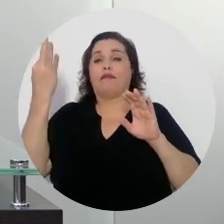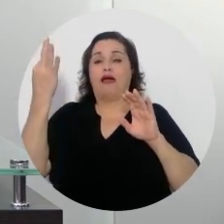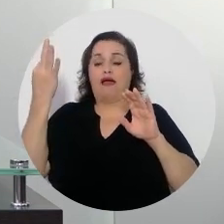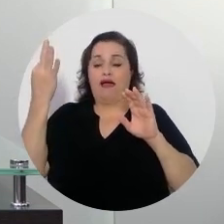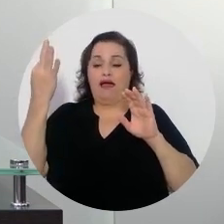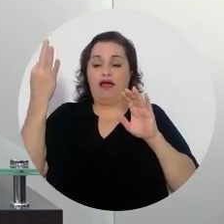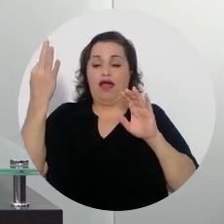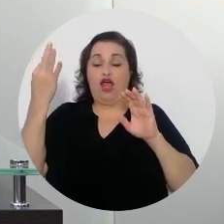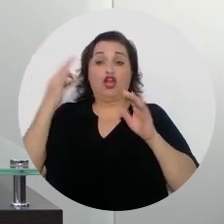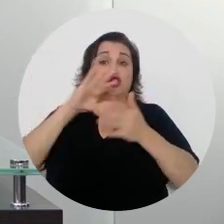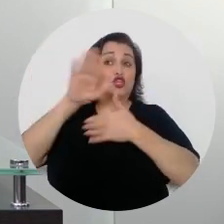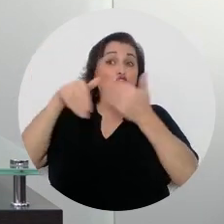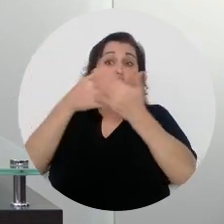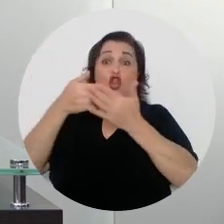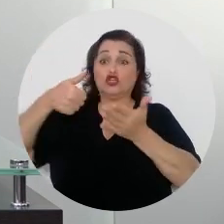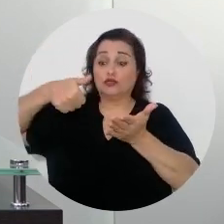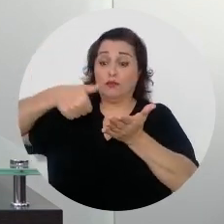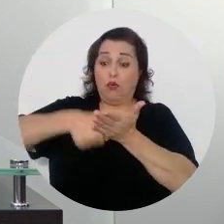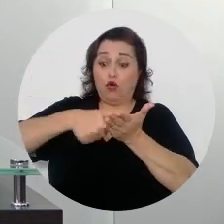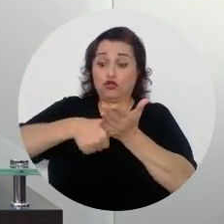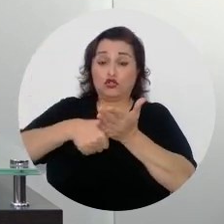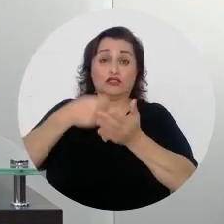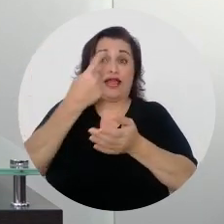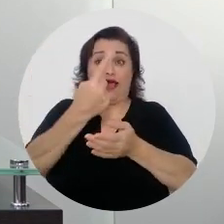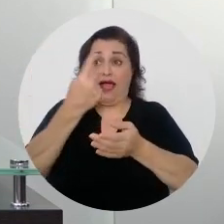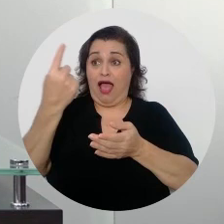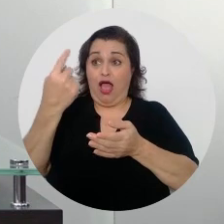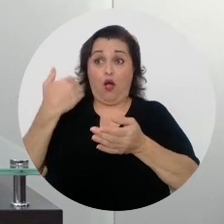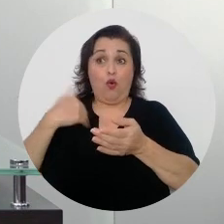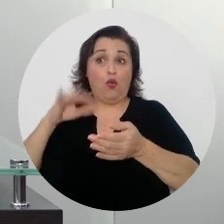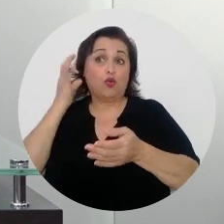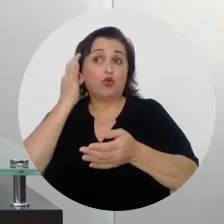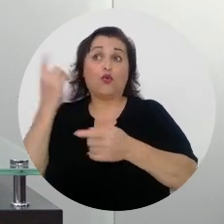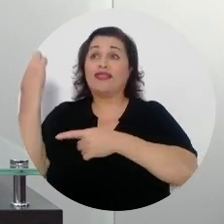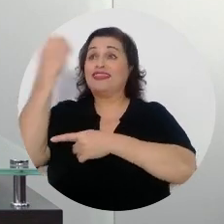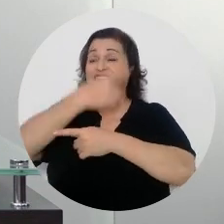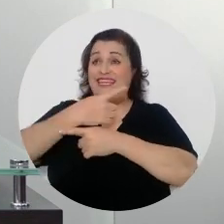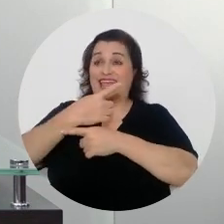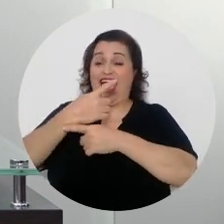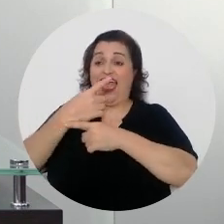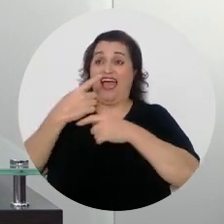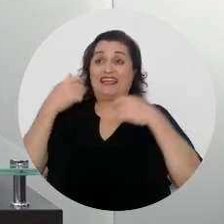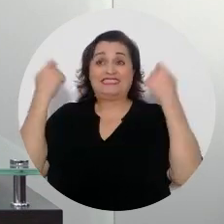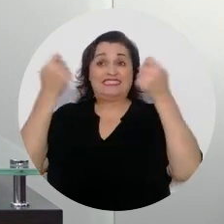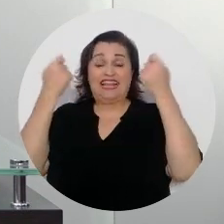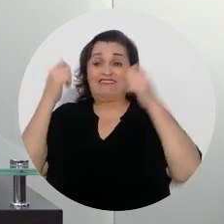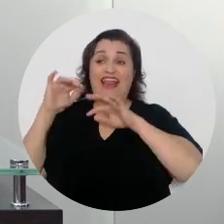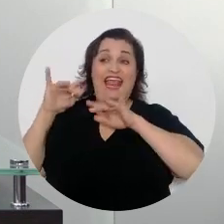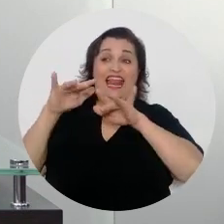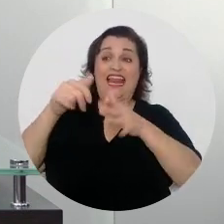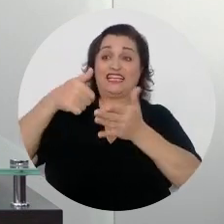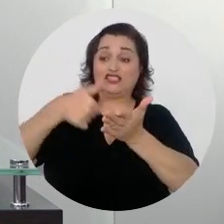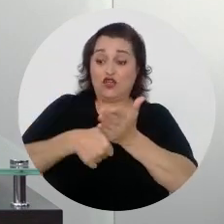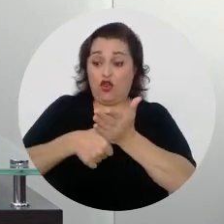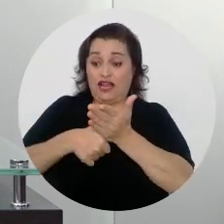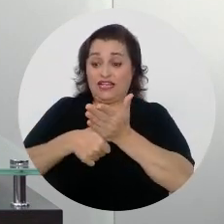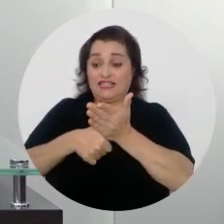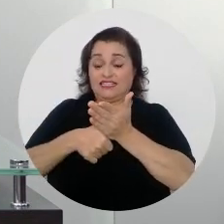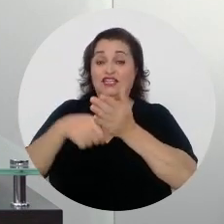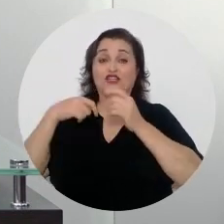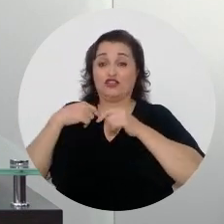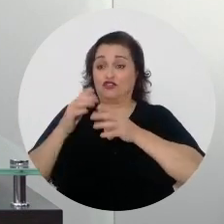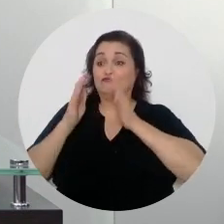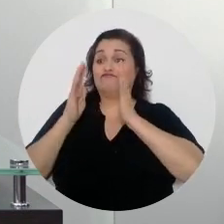forma en la cual los votos que cada uno el día de las elecciones depositamos